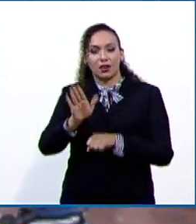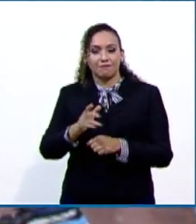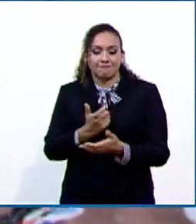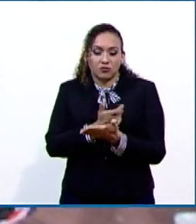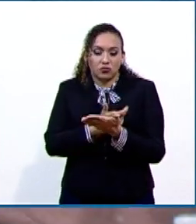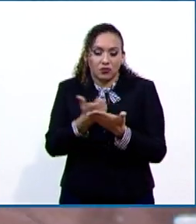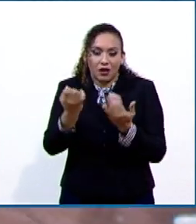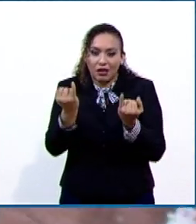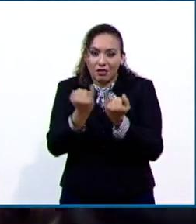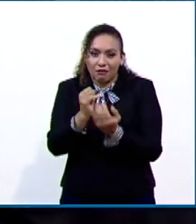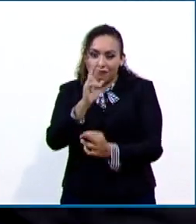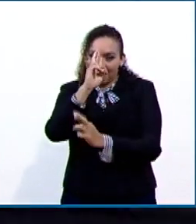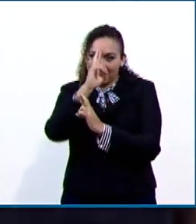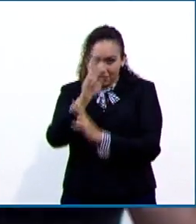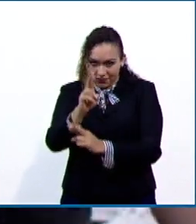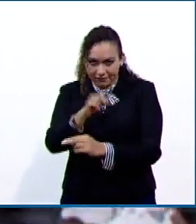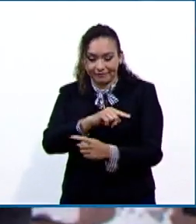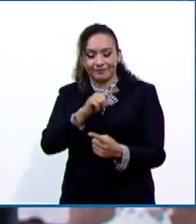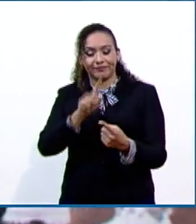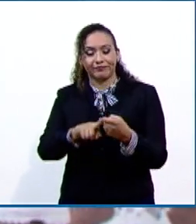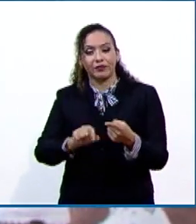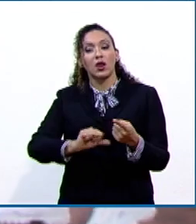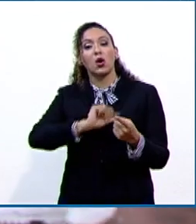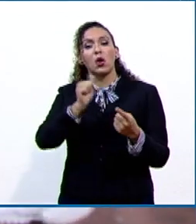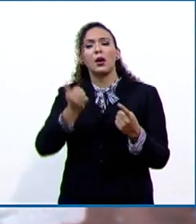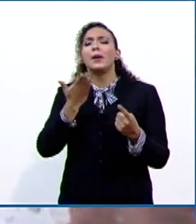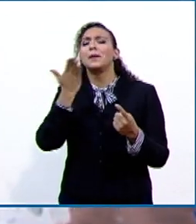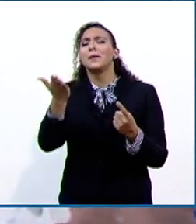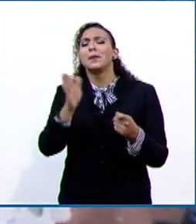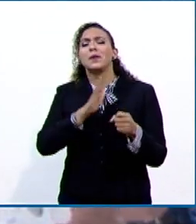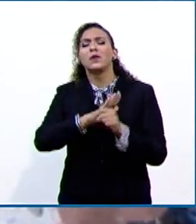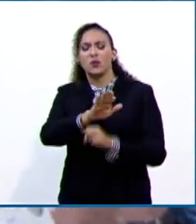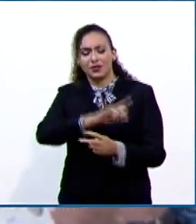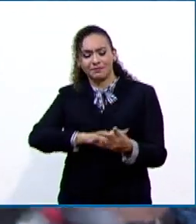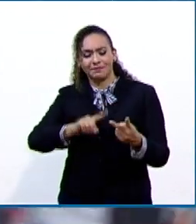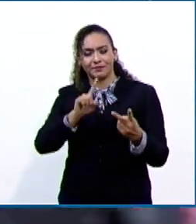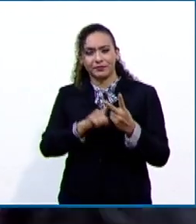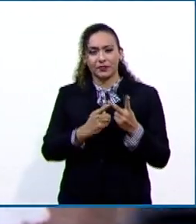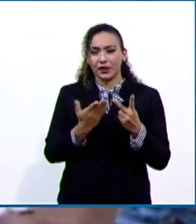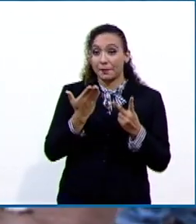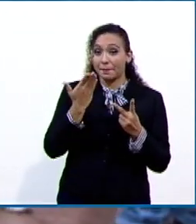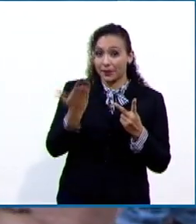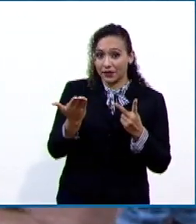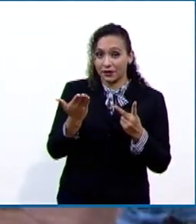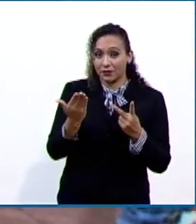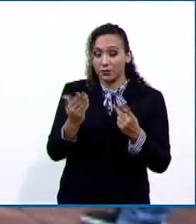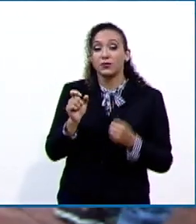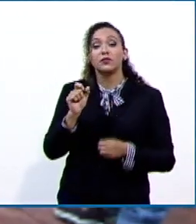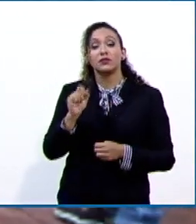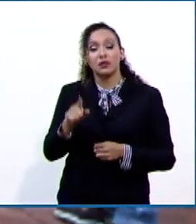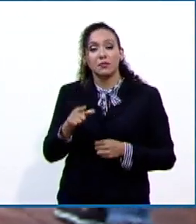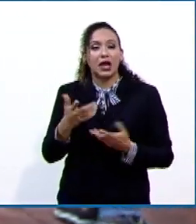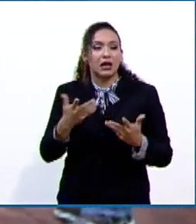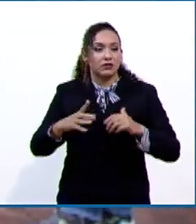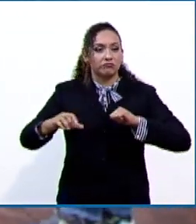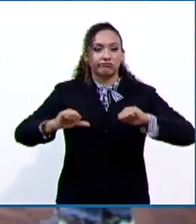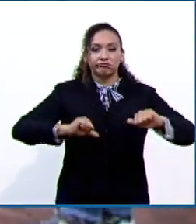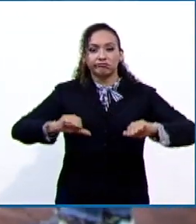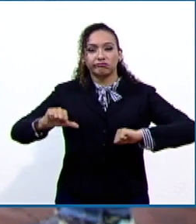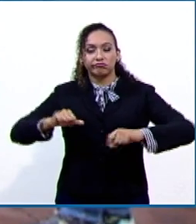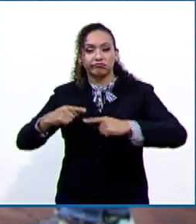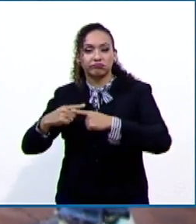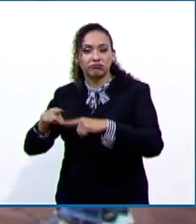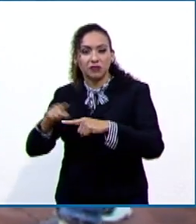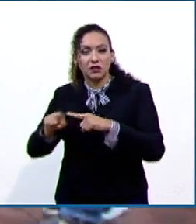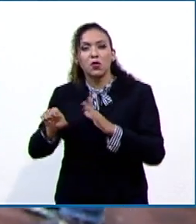laborales. Eso es por un lado. Y por el otro lado, estamos llevando también a cabo actividades